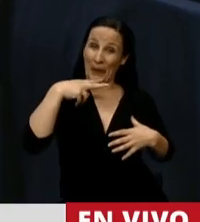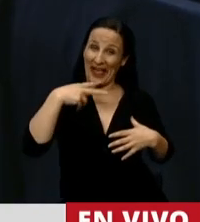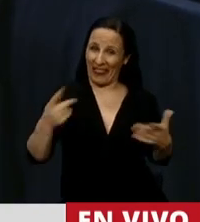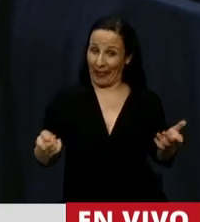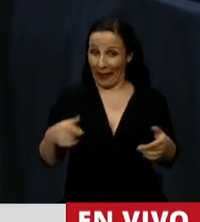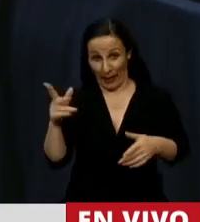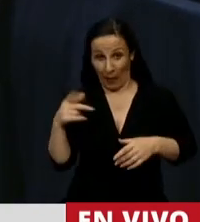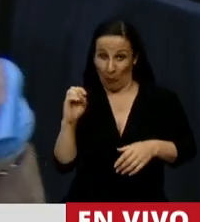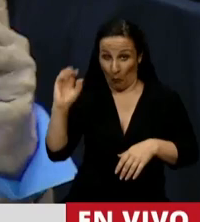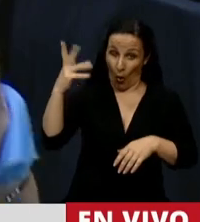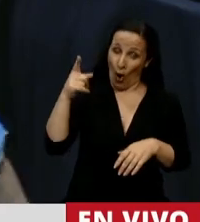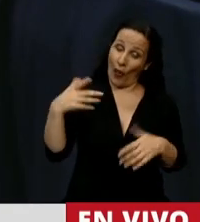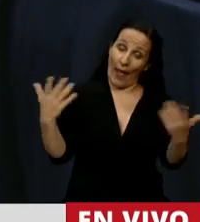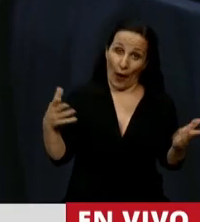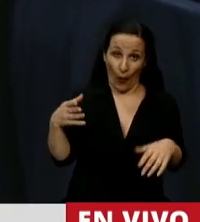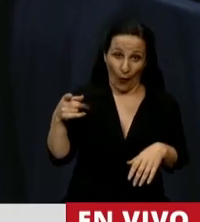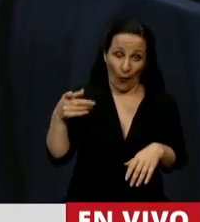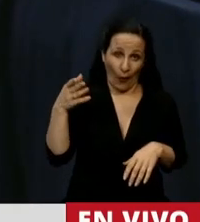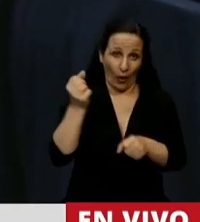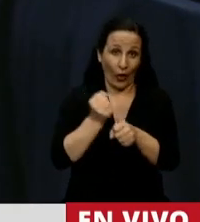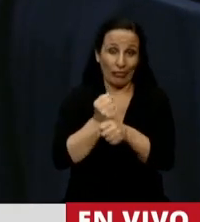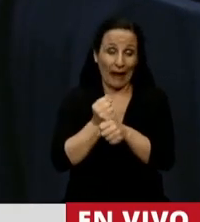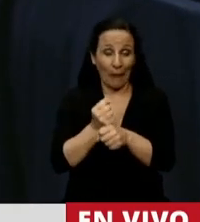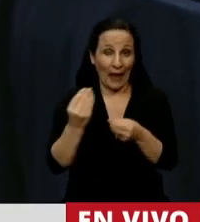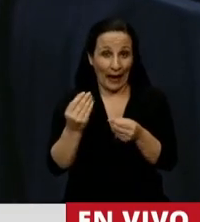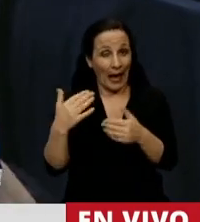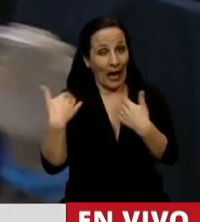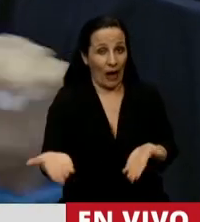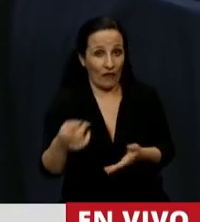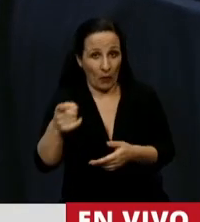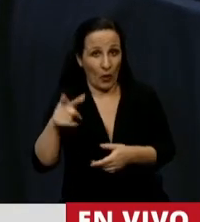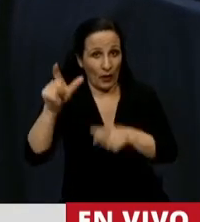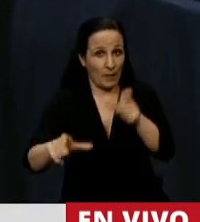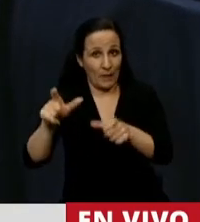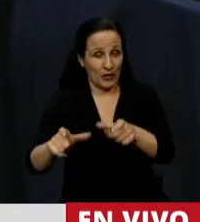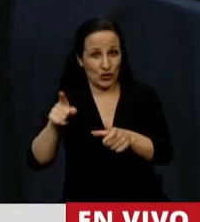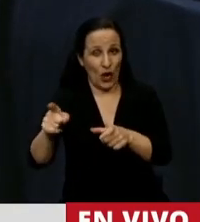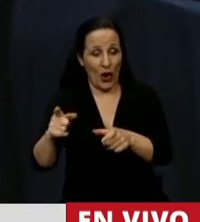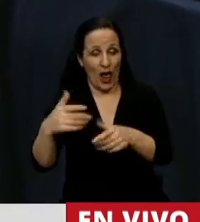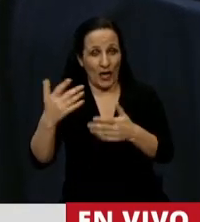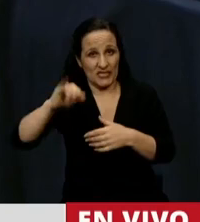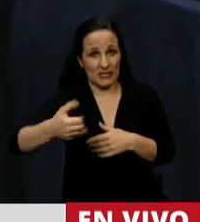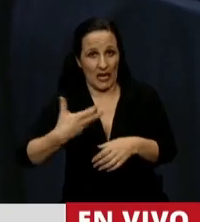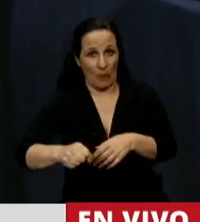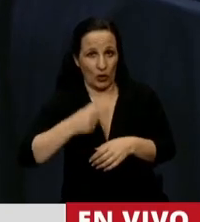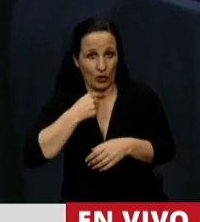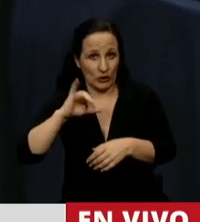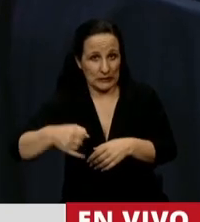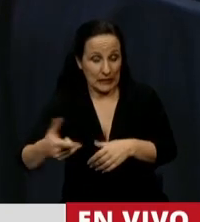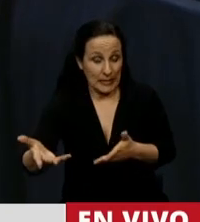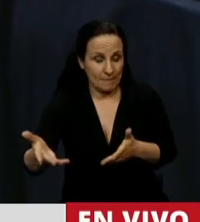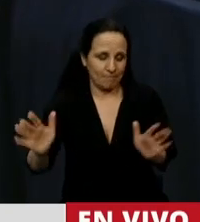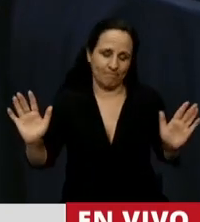porque solamente van a trabajar a favor de quienes están por el aborto, también me preocupa. Mire, para